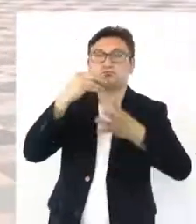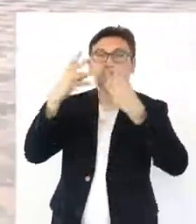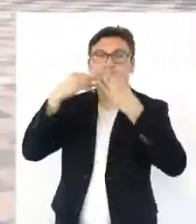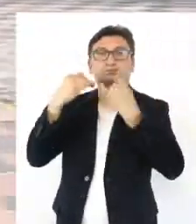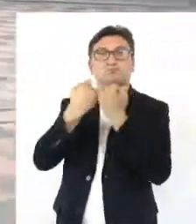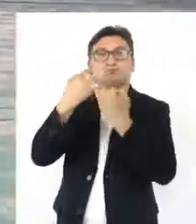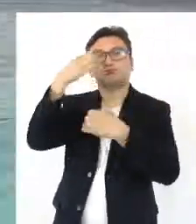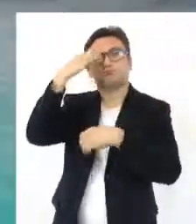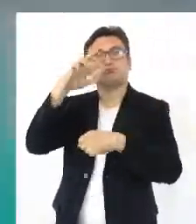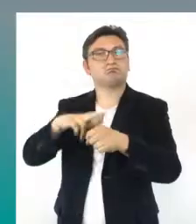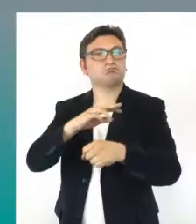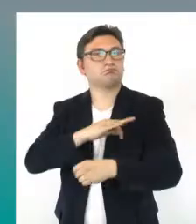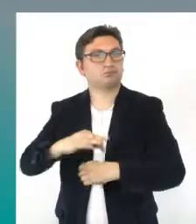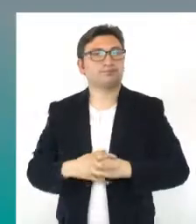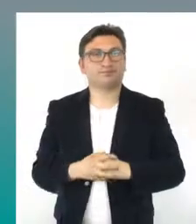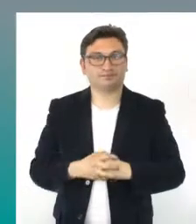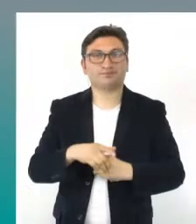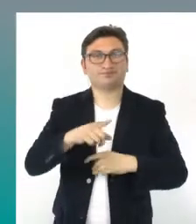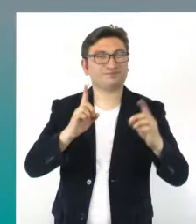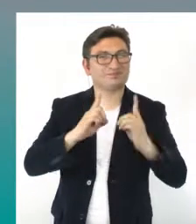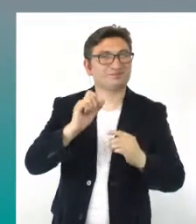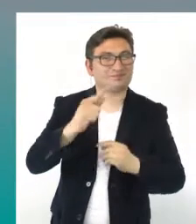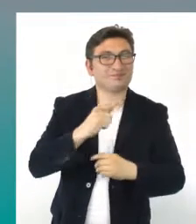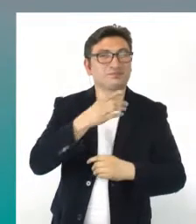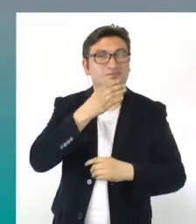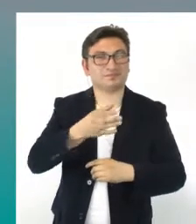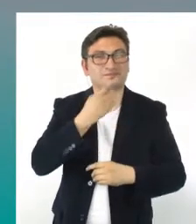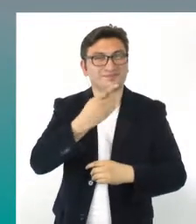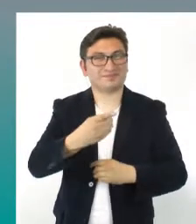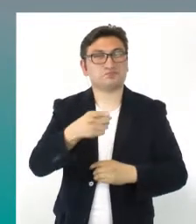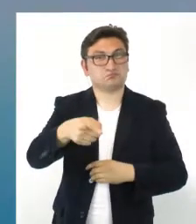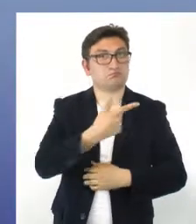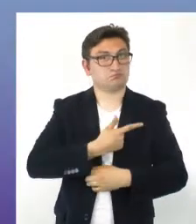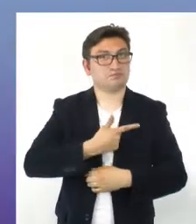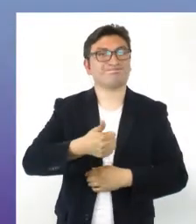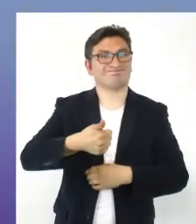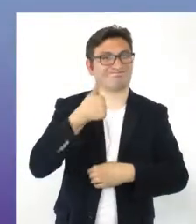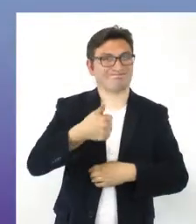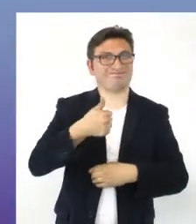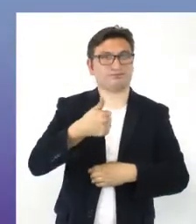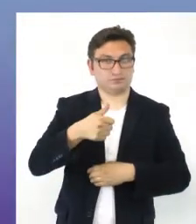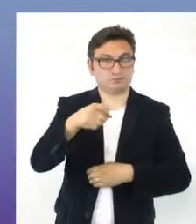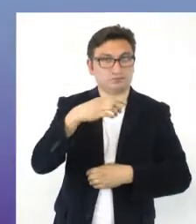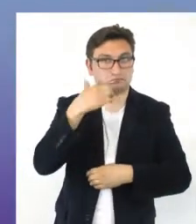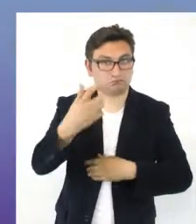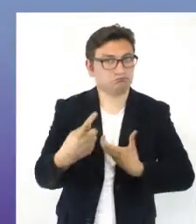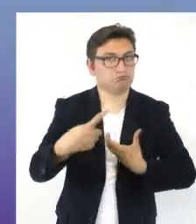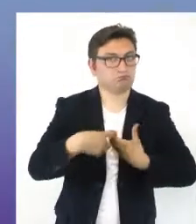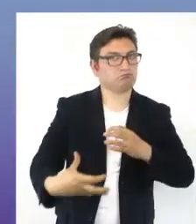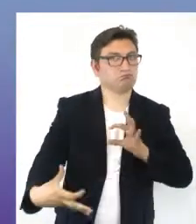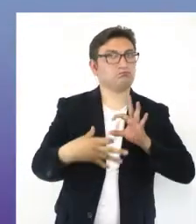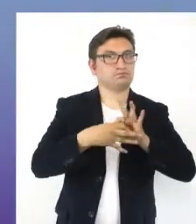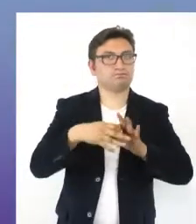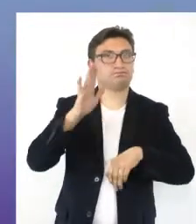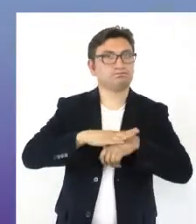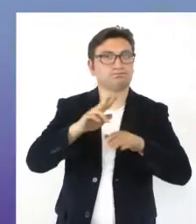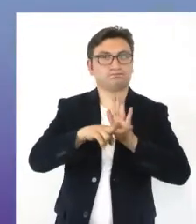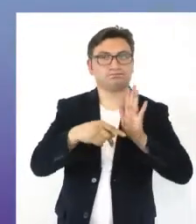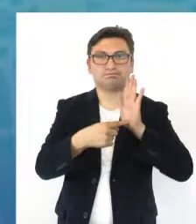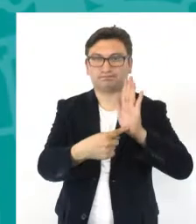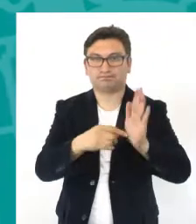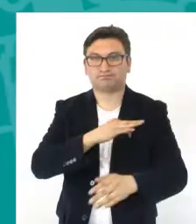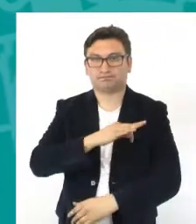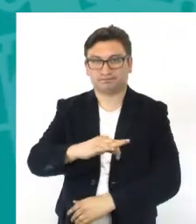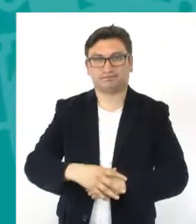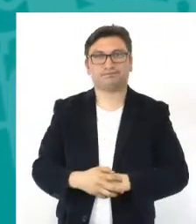extranjero. Escríbenos tus dudas y comentarios. Si te gustó el video, danos mano arriba y suscríbete a nuestro canal para más videos como